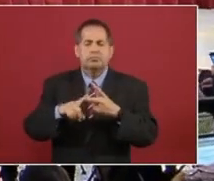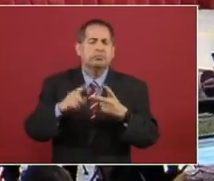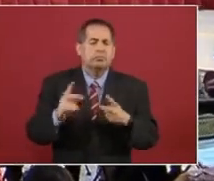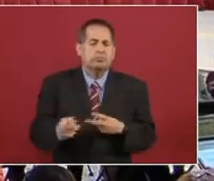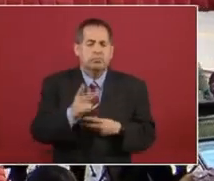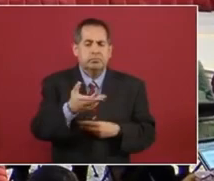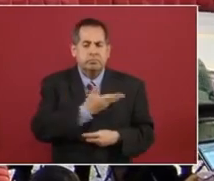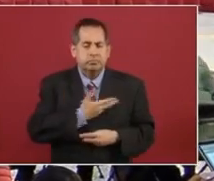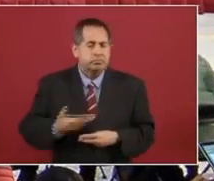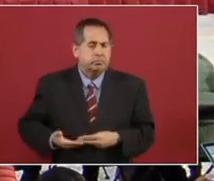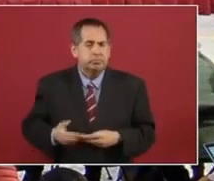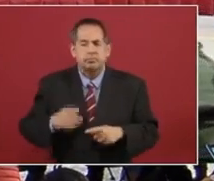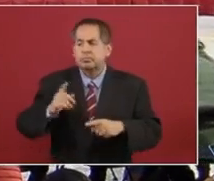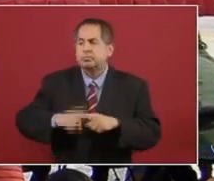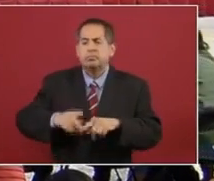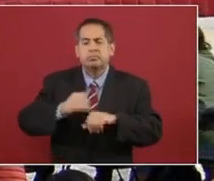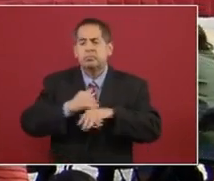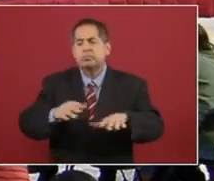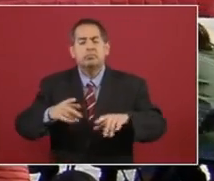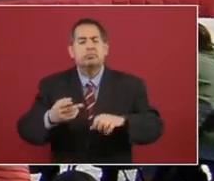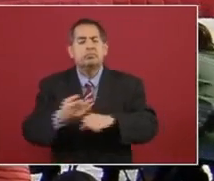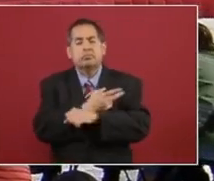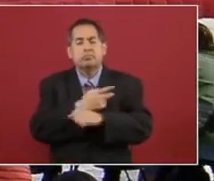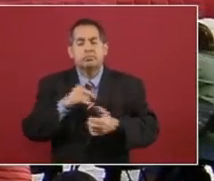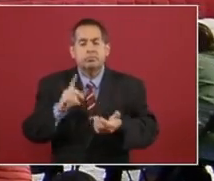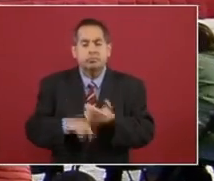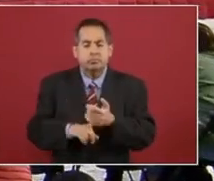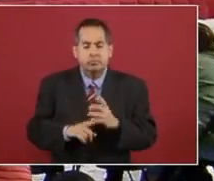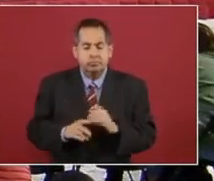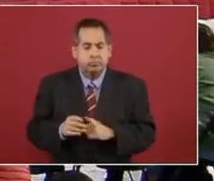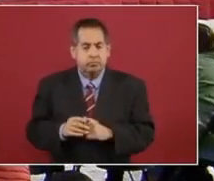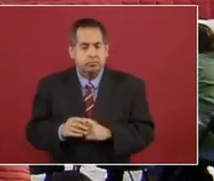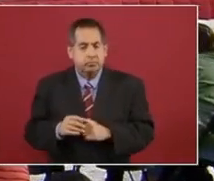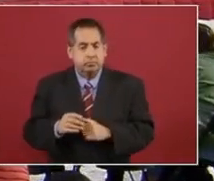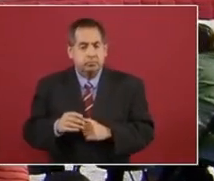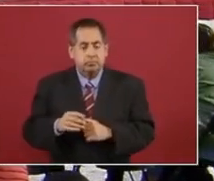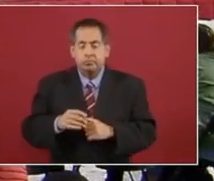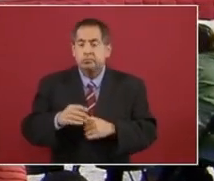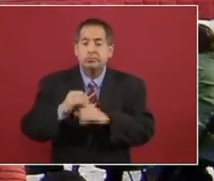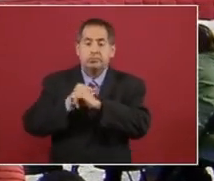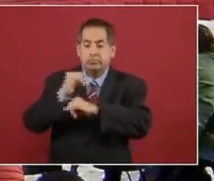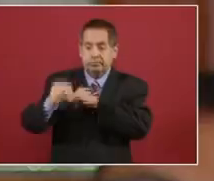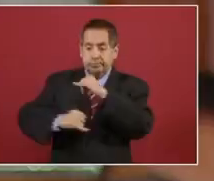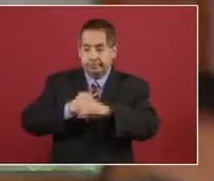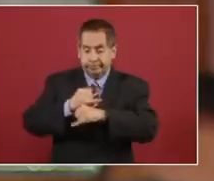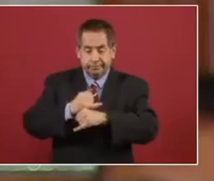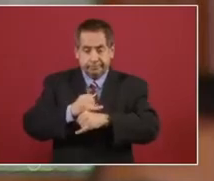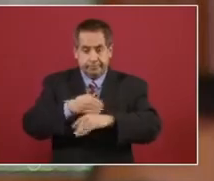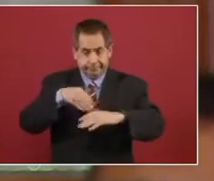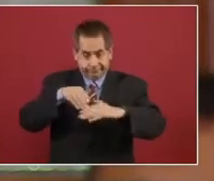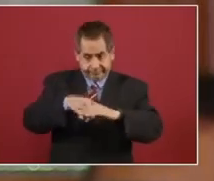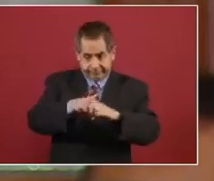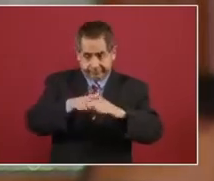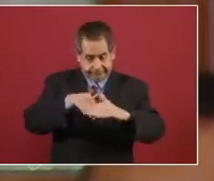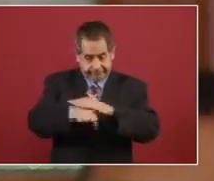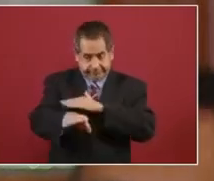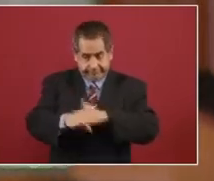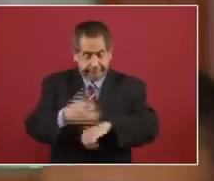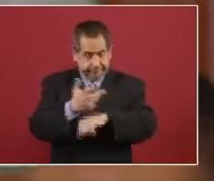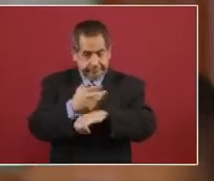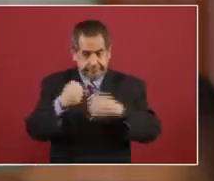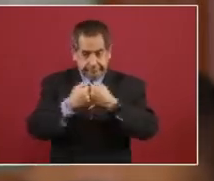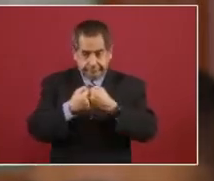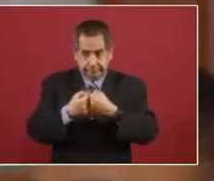pregunta, presidente. ¿Qué informe tienen de que aumentaron los tiempos de cruce en puentes internacionales en la frontera de México con Estados